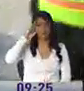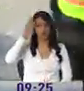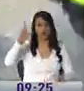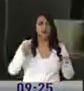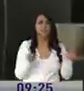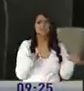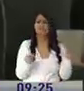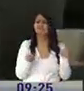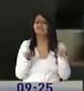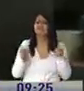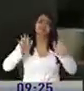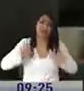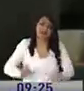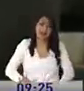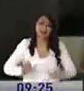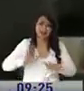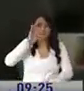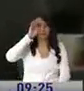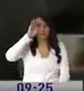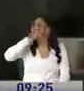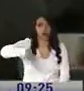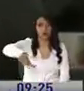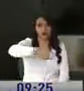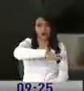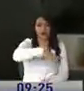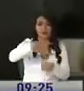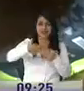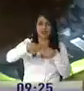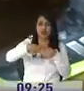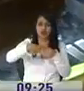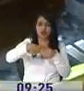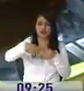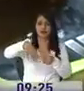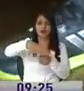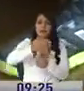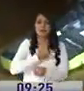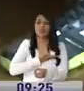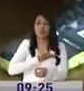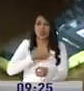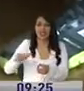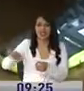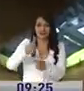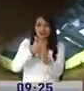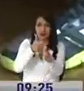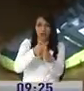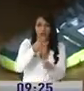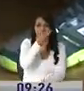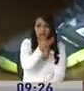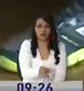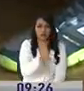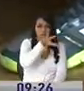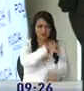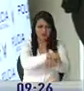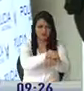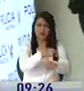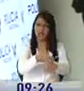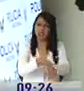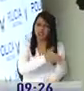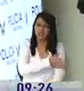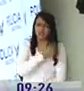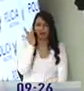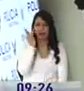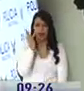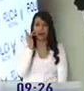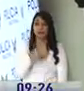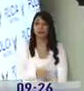realiza frecuentemente la policía del distrito Manuelita sains en Quito los agentes capturaron a un hombre con actitud sospechosa que llevaba